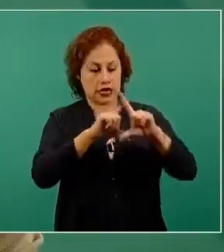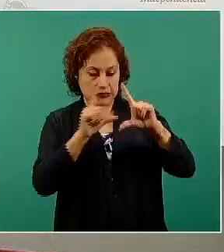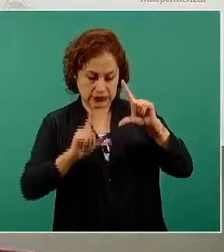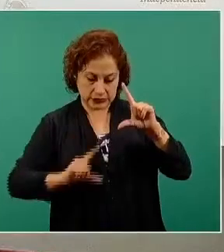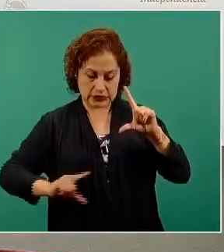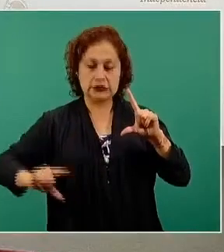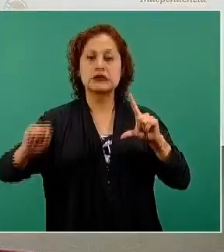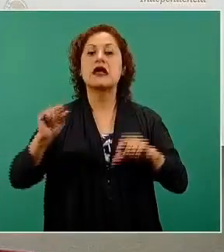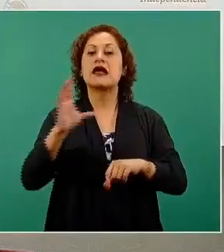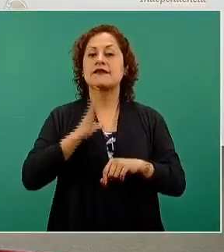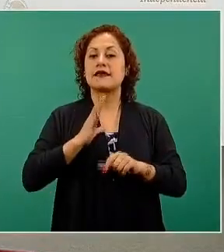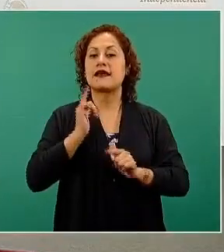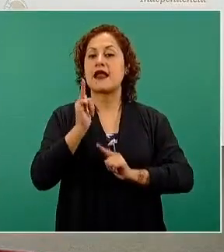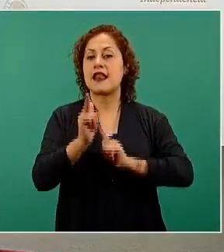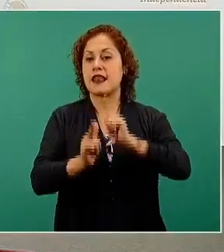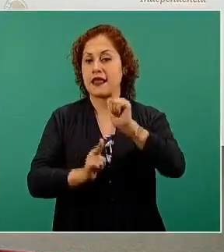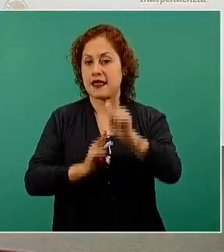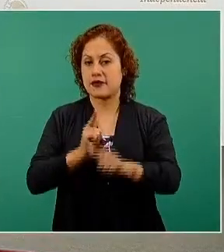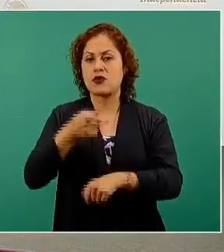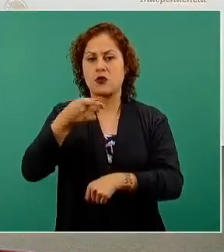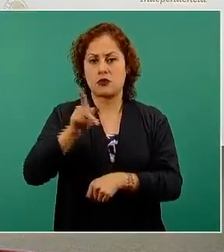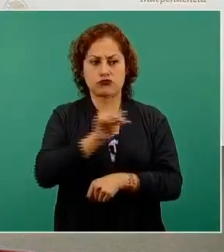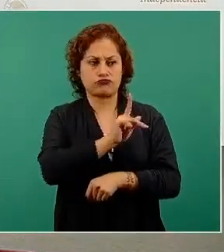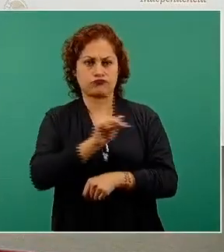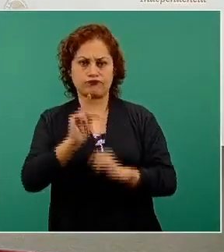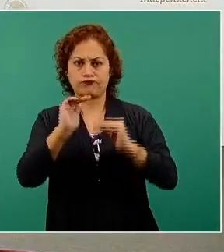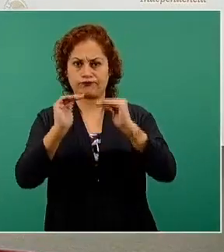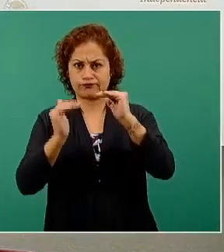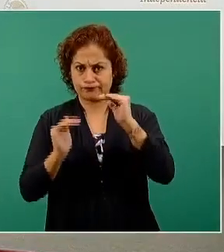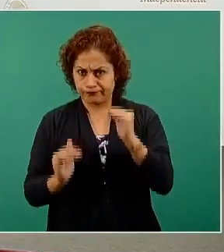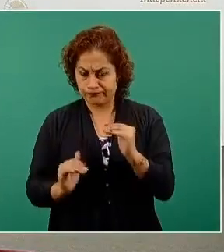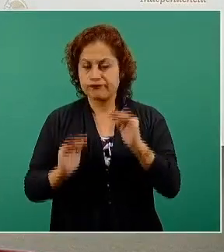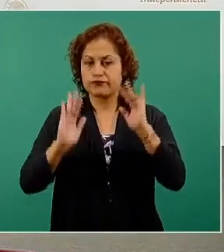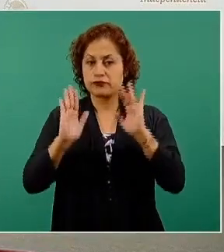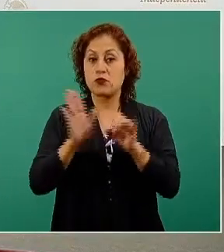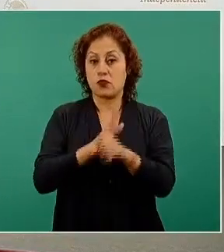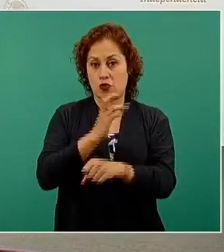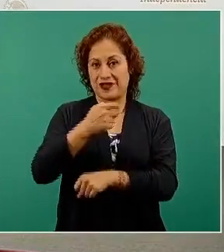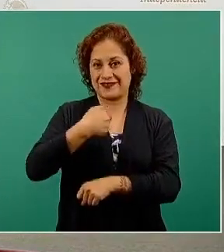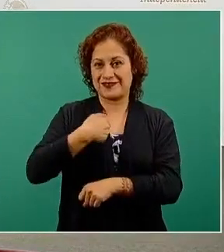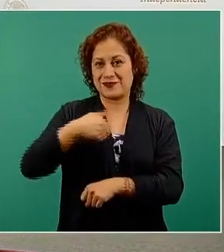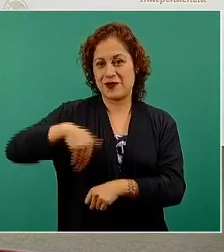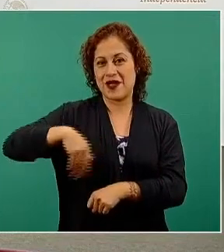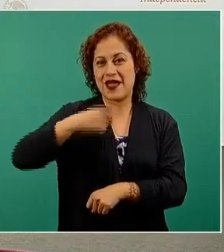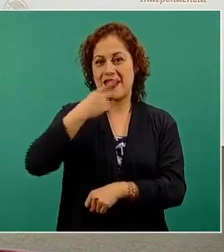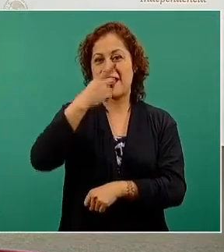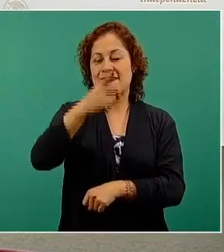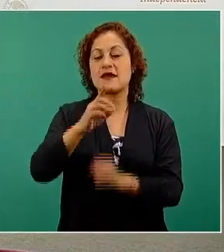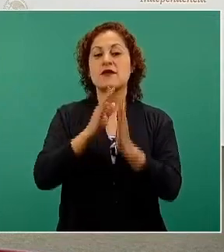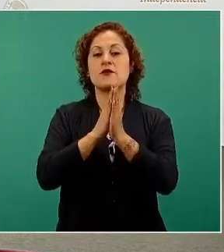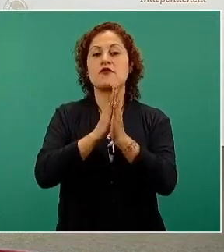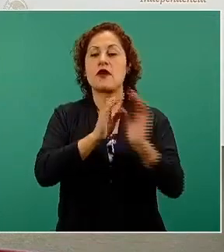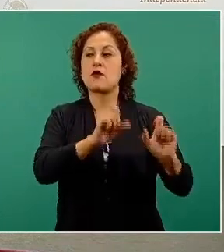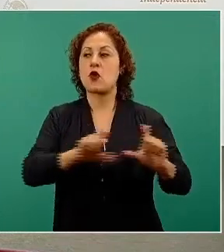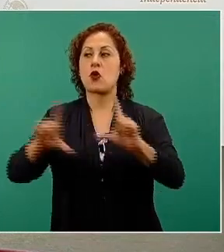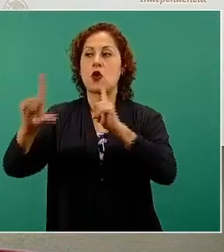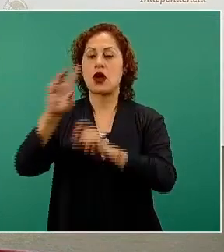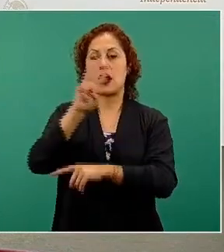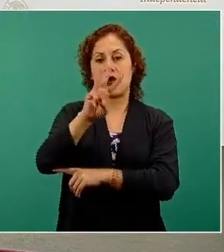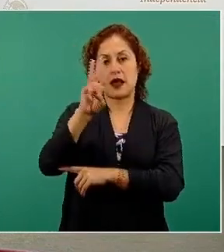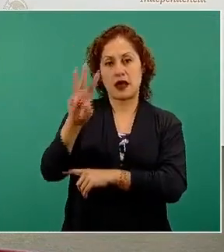a presentarlo, por eso les decía el anuncio de que lo vieran en el reporte de coronavirus y